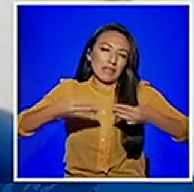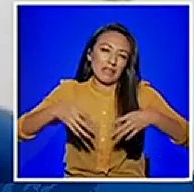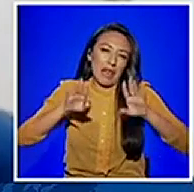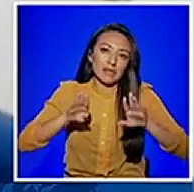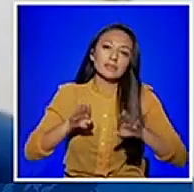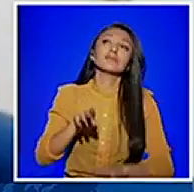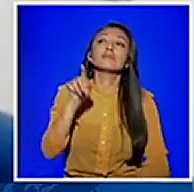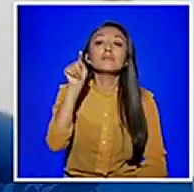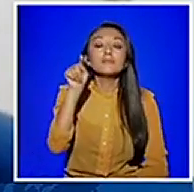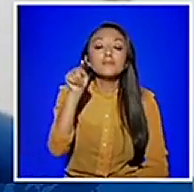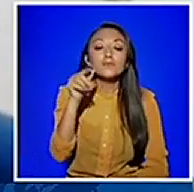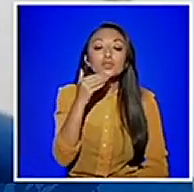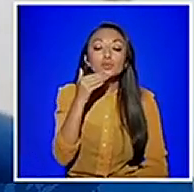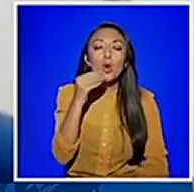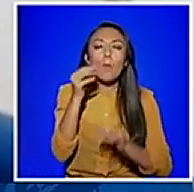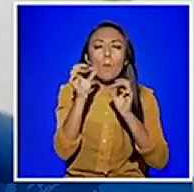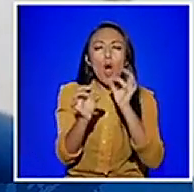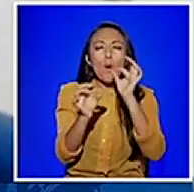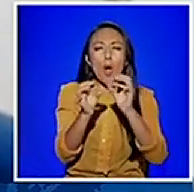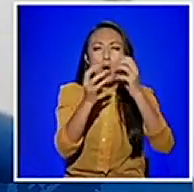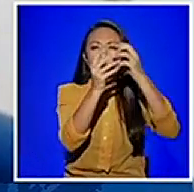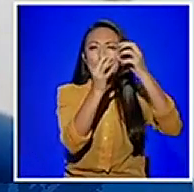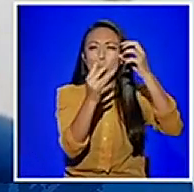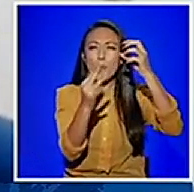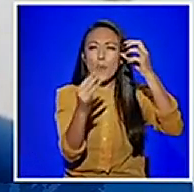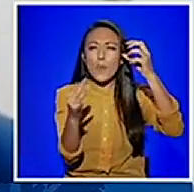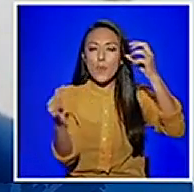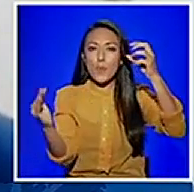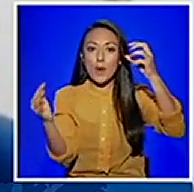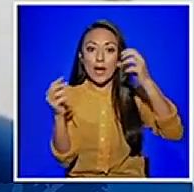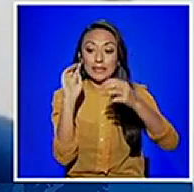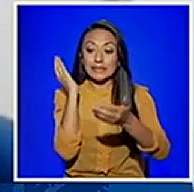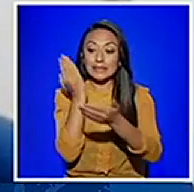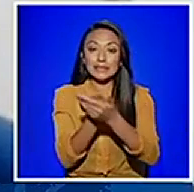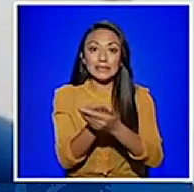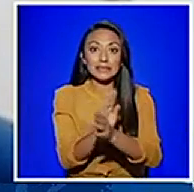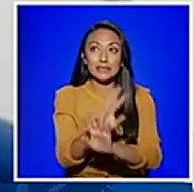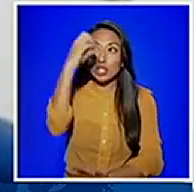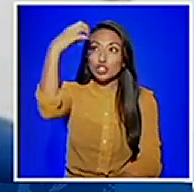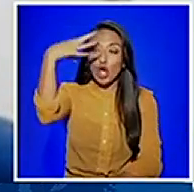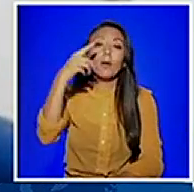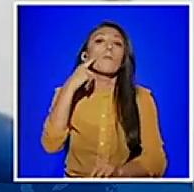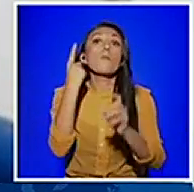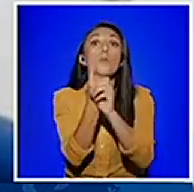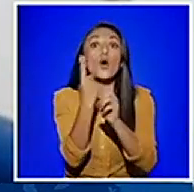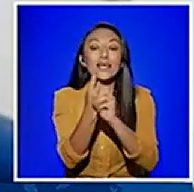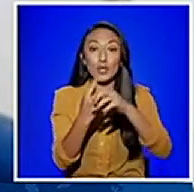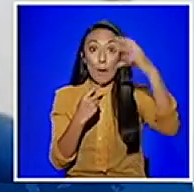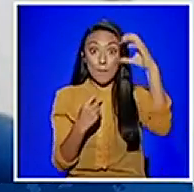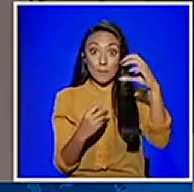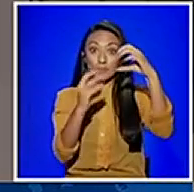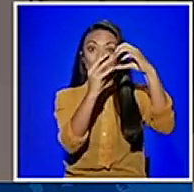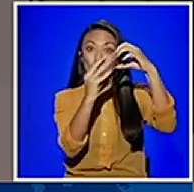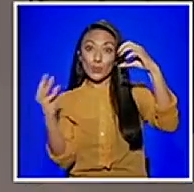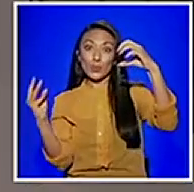va desprendiendo parte de su materia cuando se acerca al sol y por eso forma la cola, esta cola enorme. El